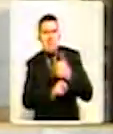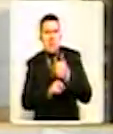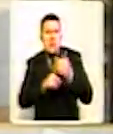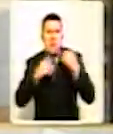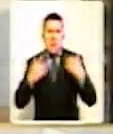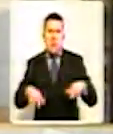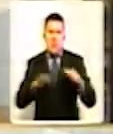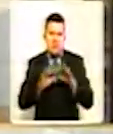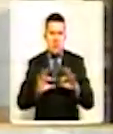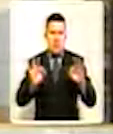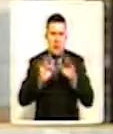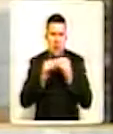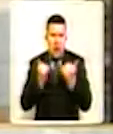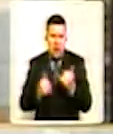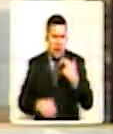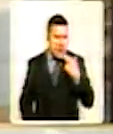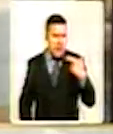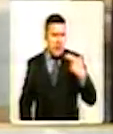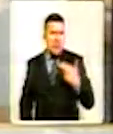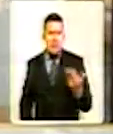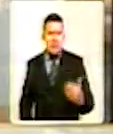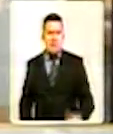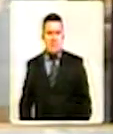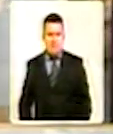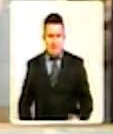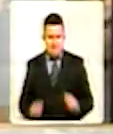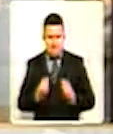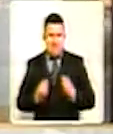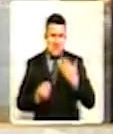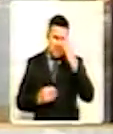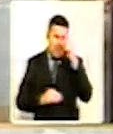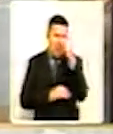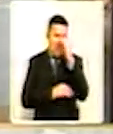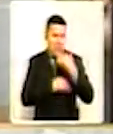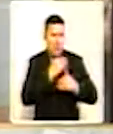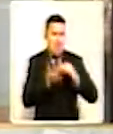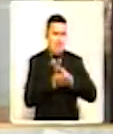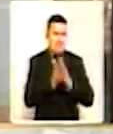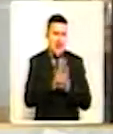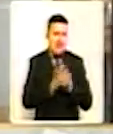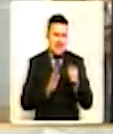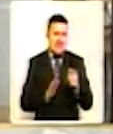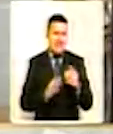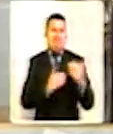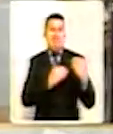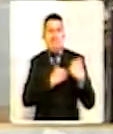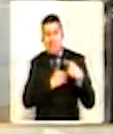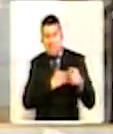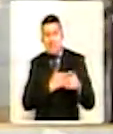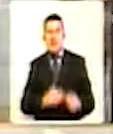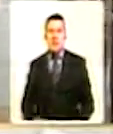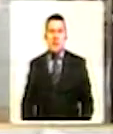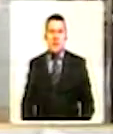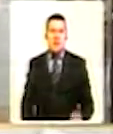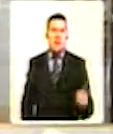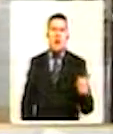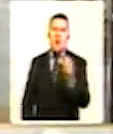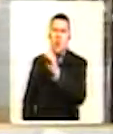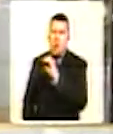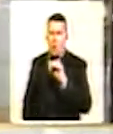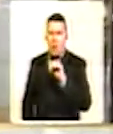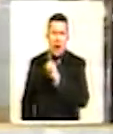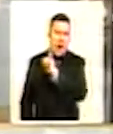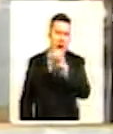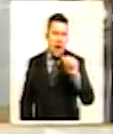más honroso en este momento histórico que vive nuestra nación. Y esta es, señores senadoras